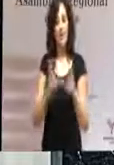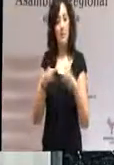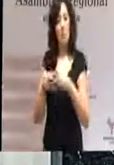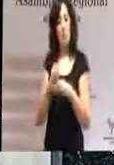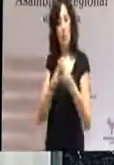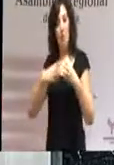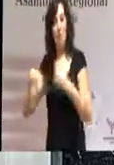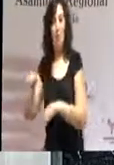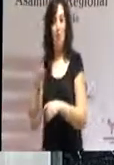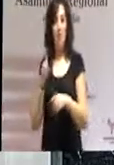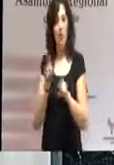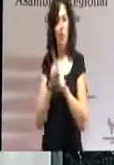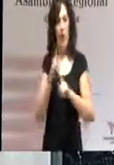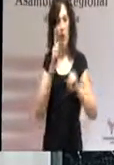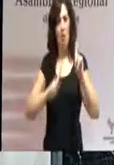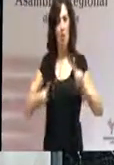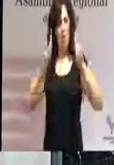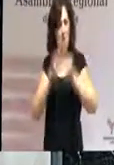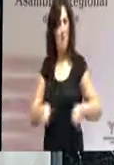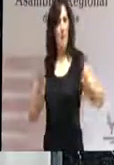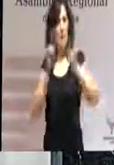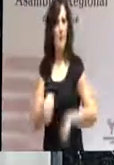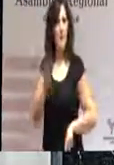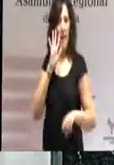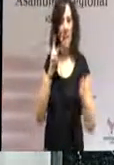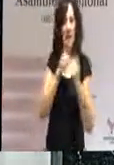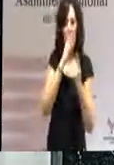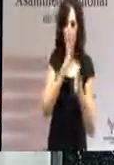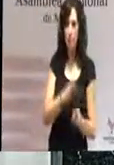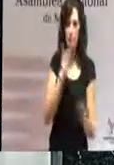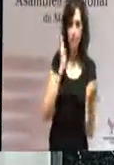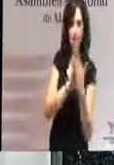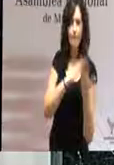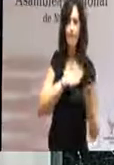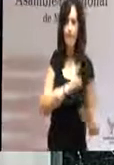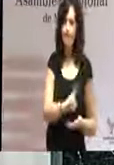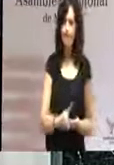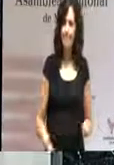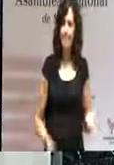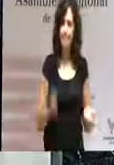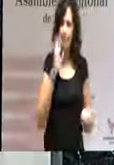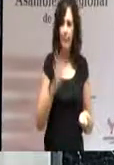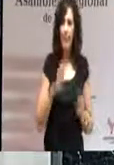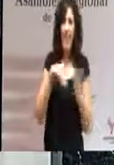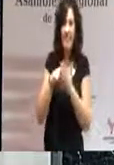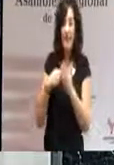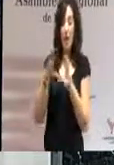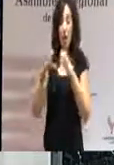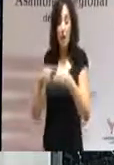no se ha adoptado ni una sola medida desde que se constituyó.